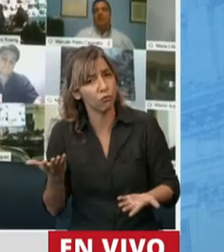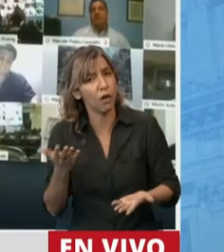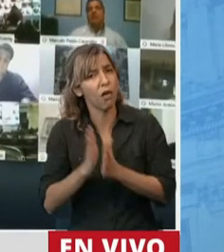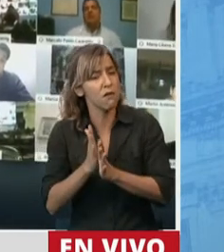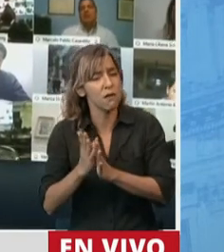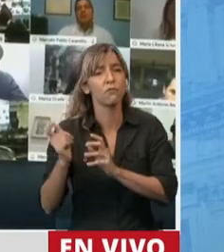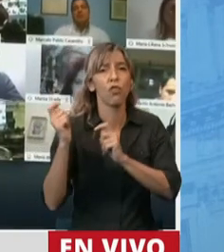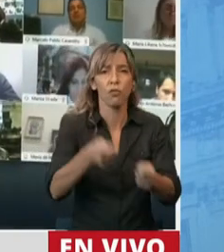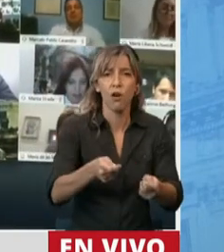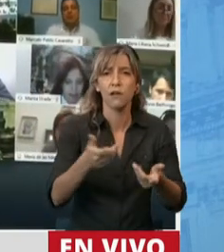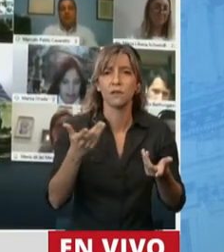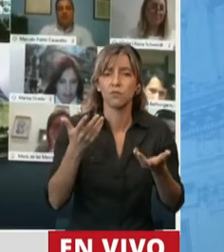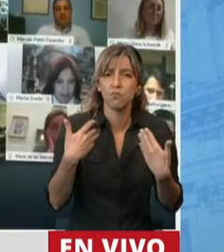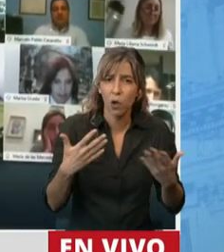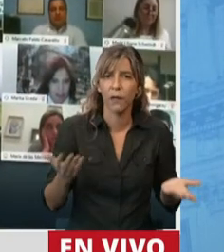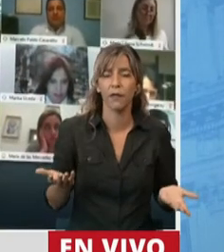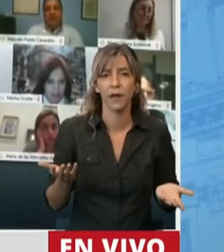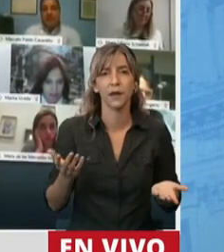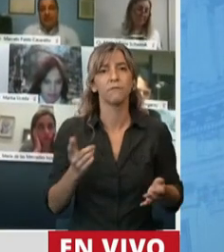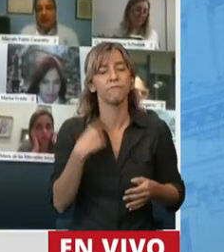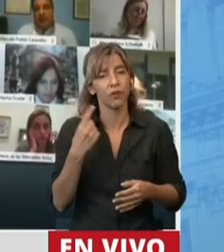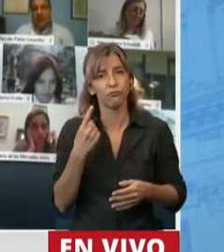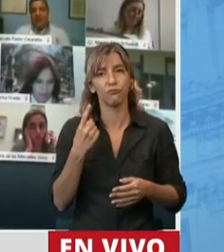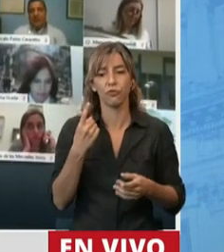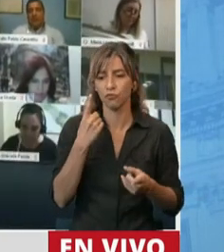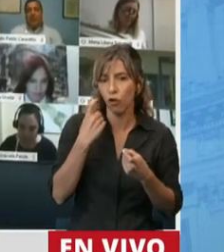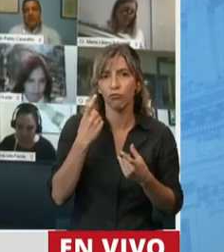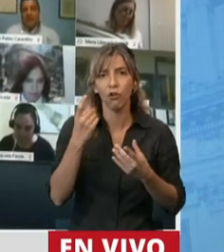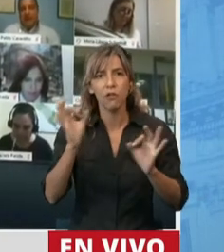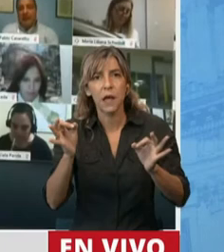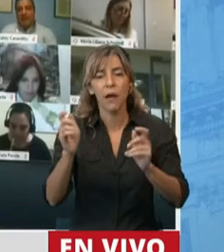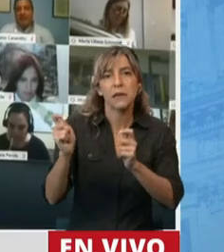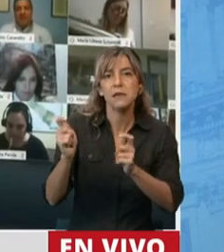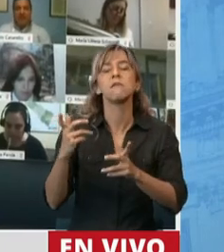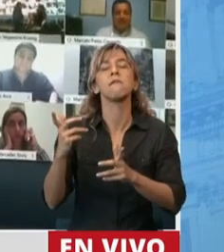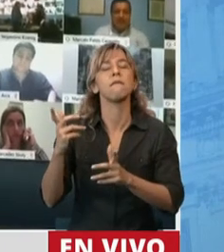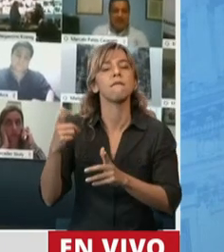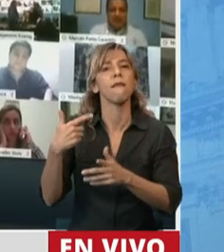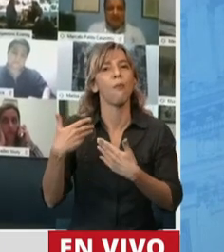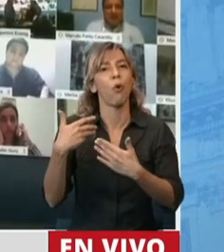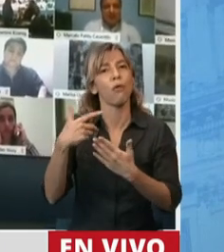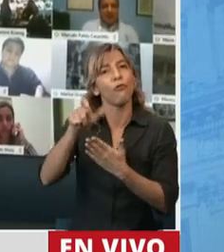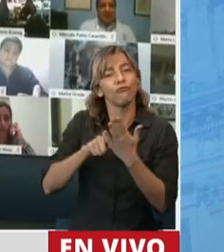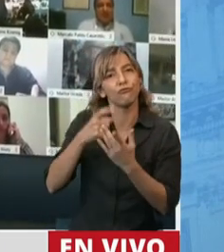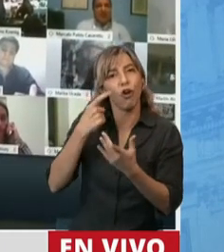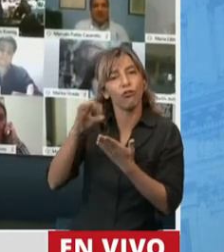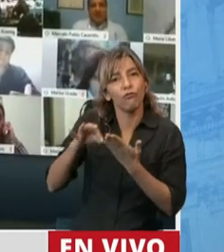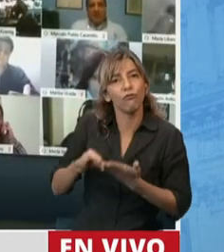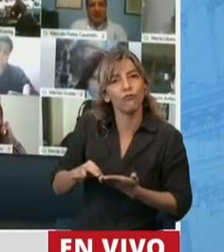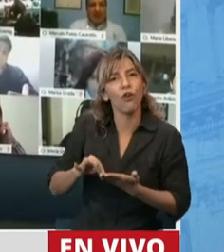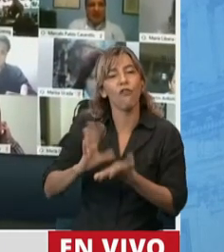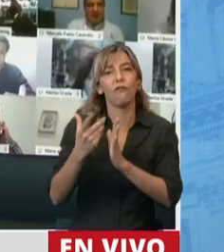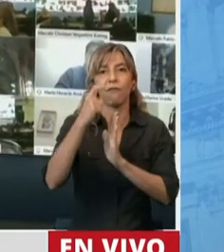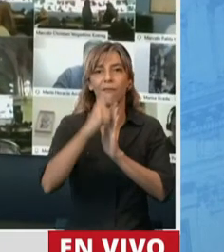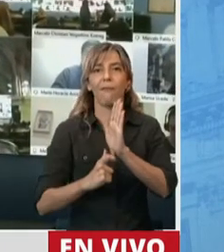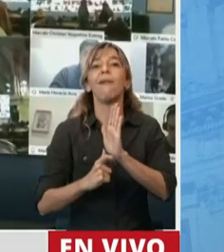controlar esta donación de plasma con los anticuerpos de los pacientes recuperados. Eso a través de la creación de un registro